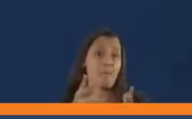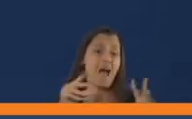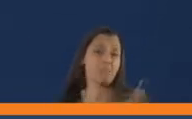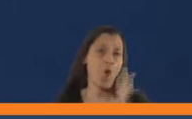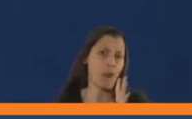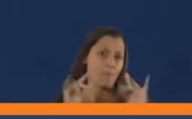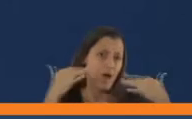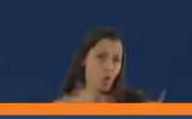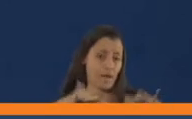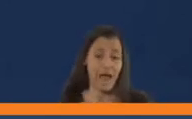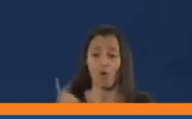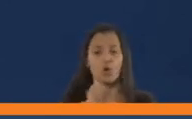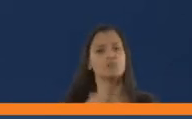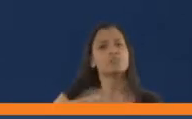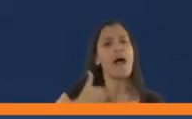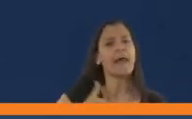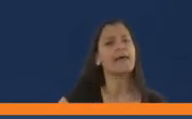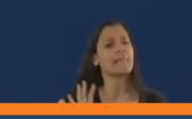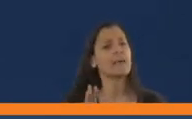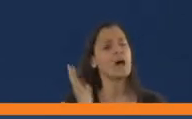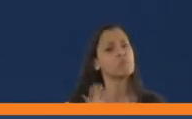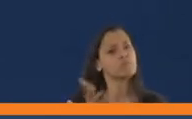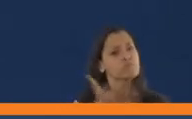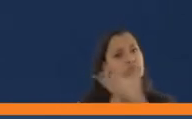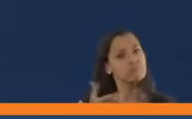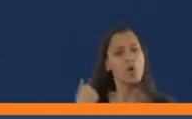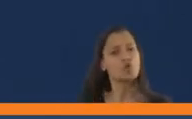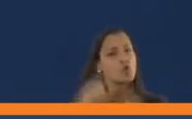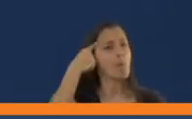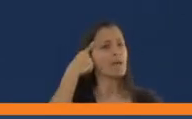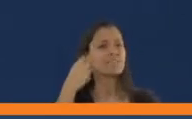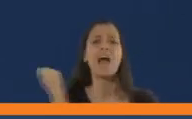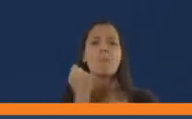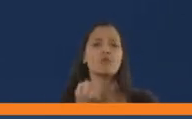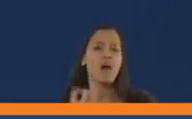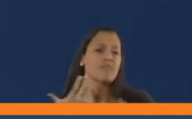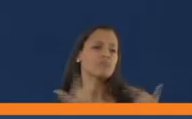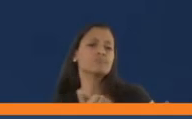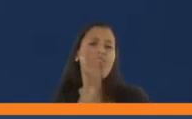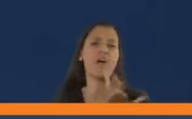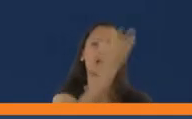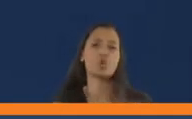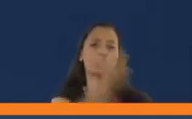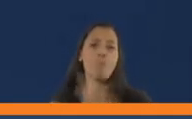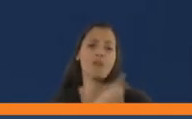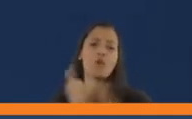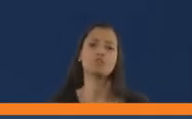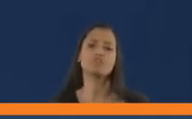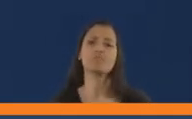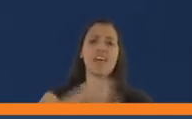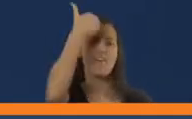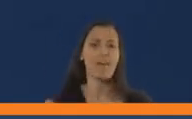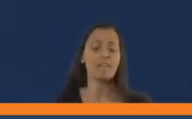vengo de un país humanista donde consagramos el valor de los derechos humanos como el corazón de nuestra identidad y